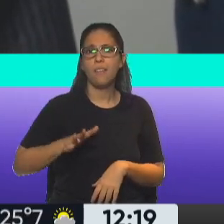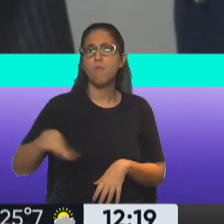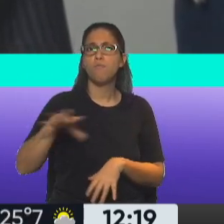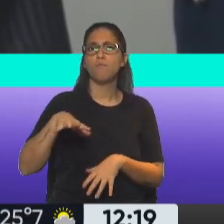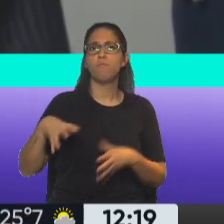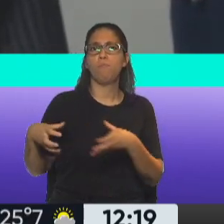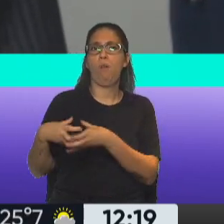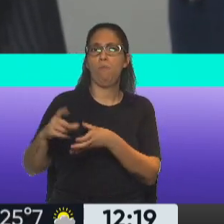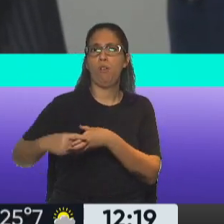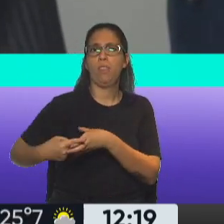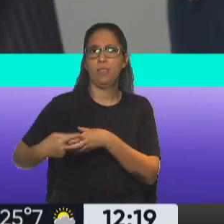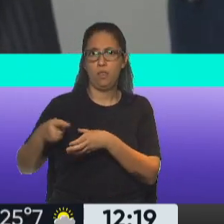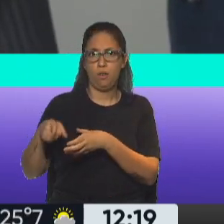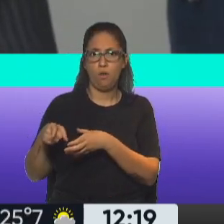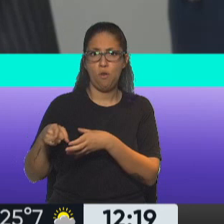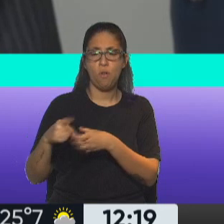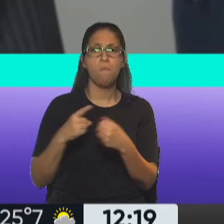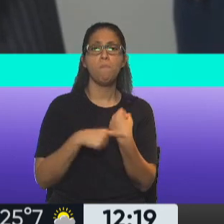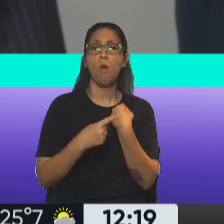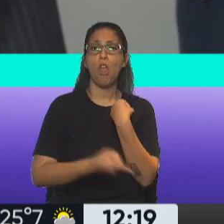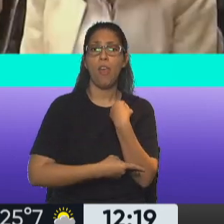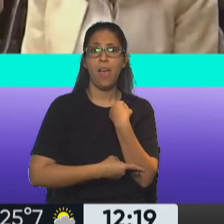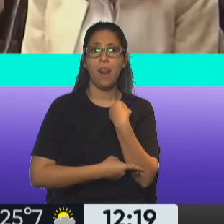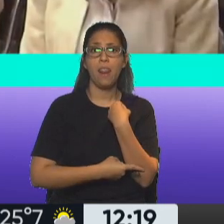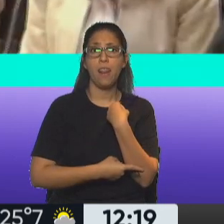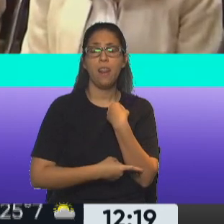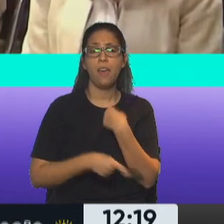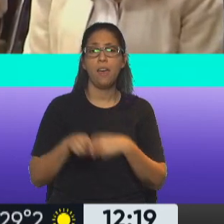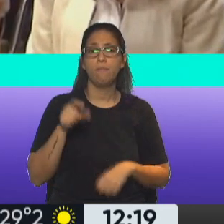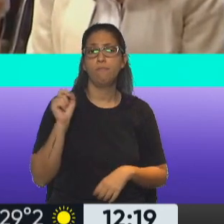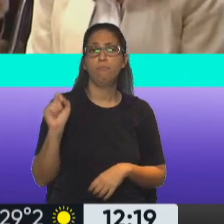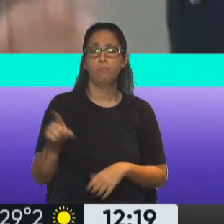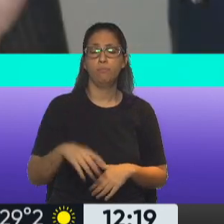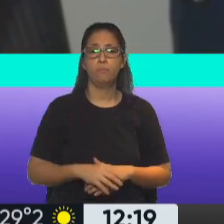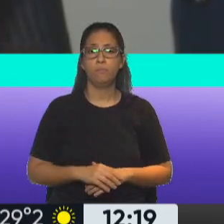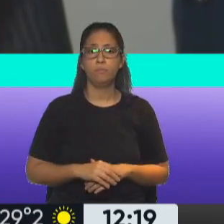espacio político y de un poder, que es el poder que representa